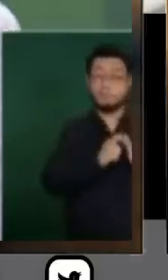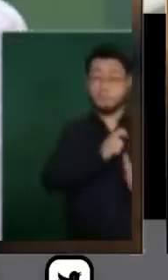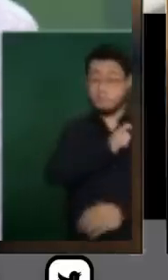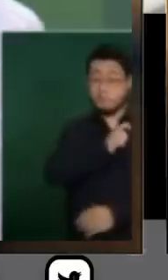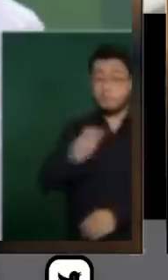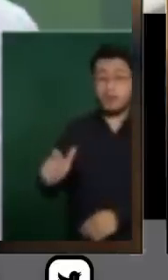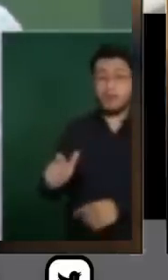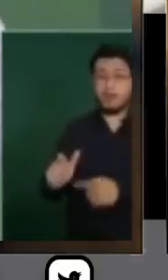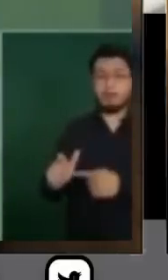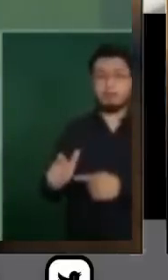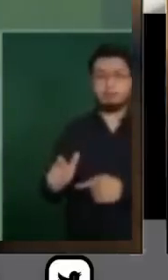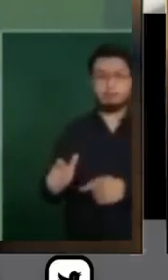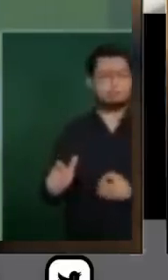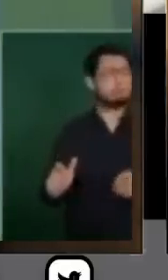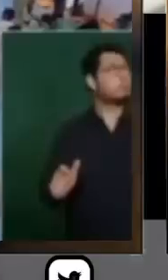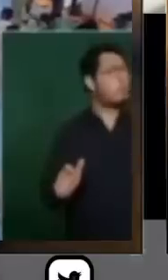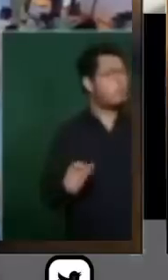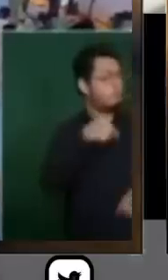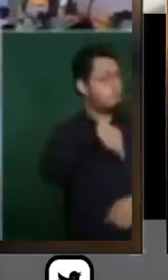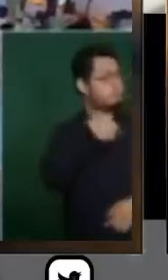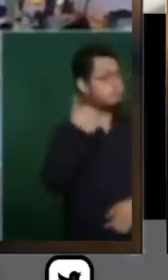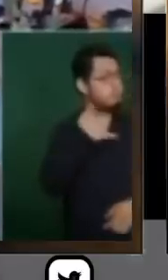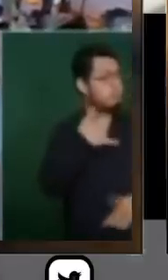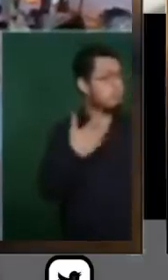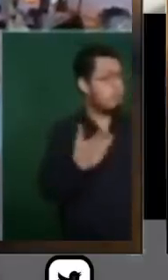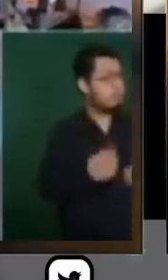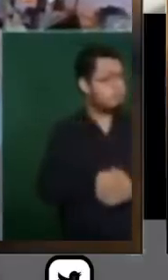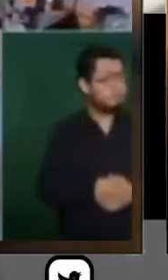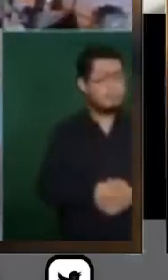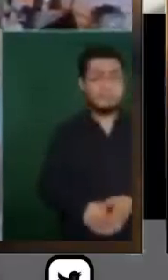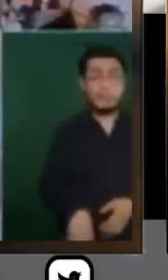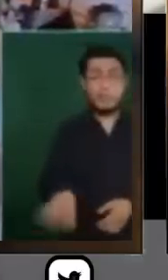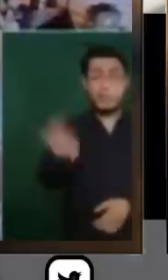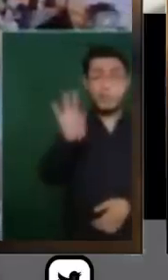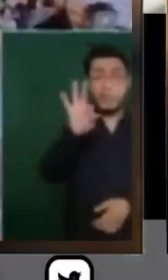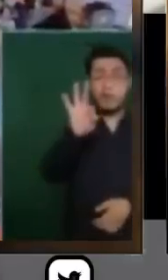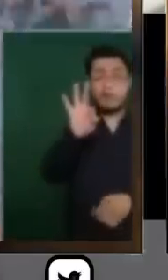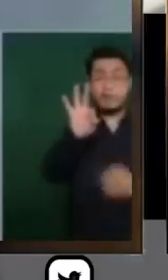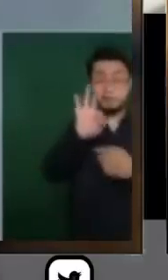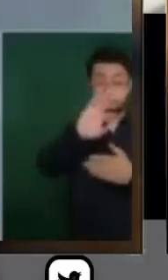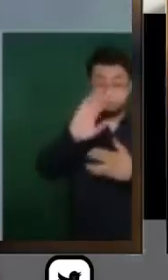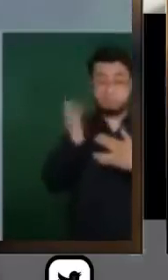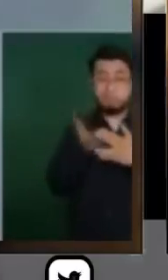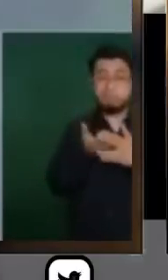Cuánto tiene de presupuesto Yucatán al año 40 la mitad